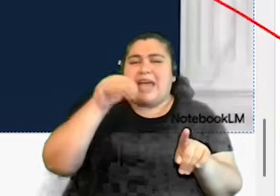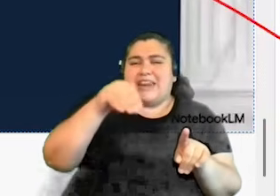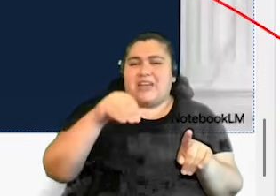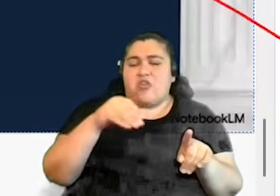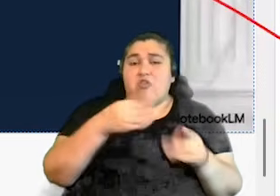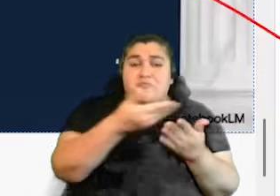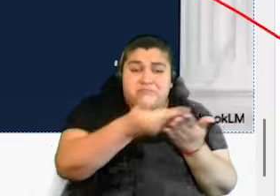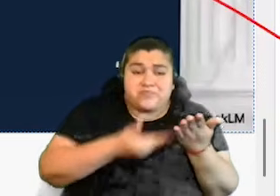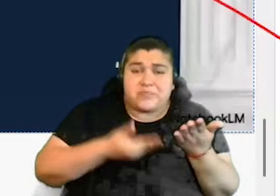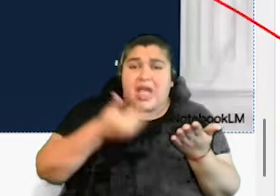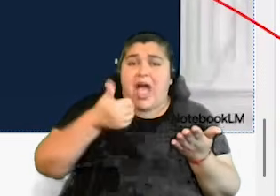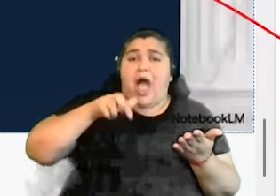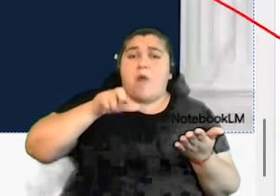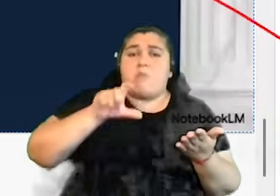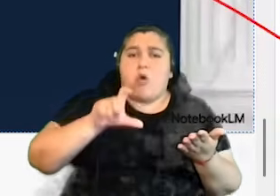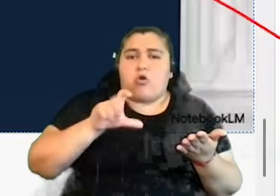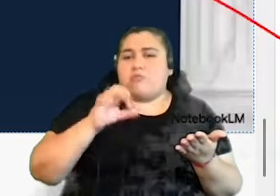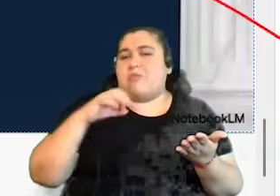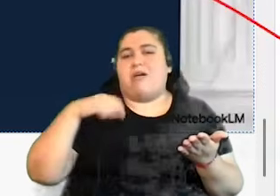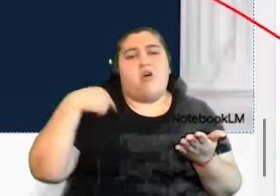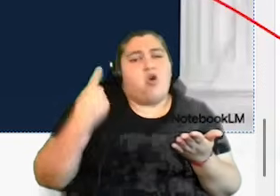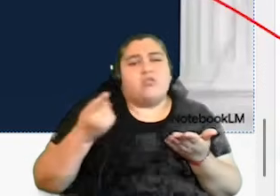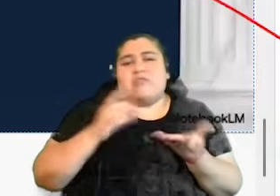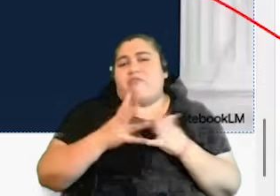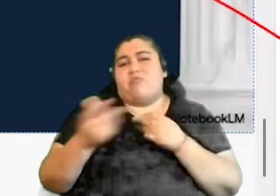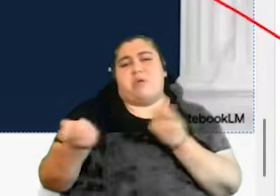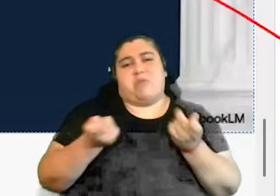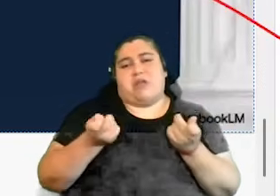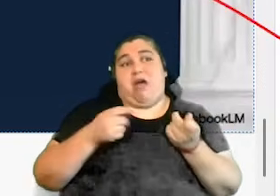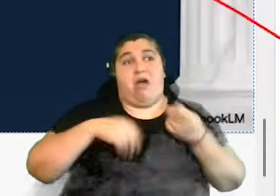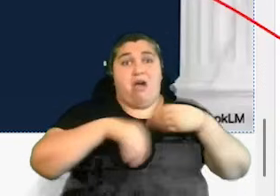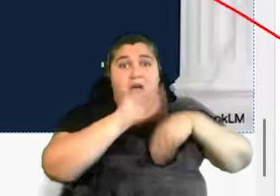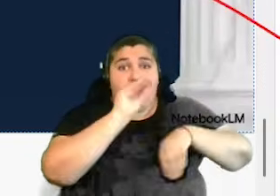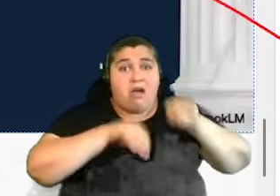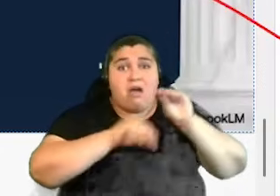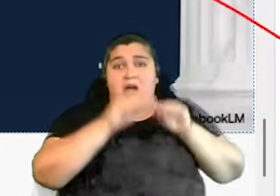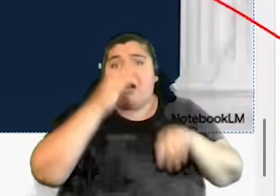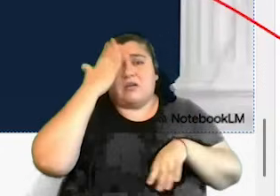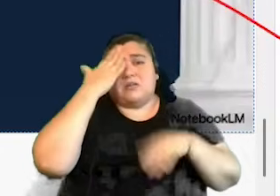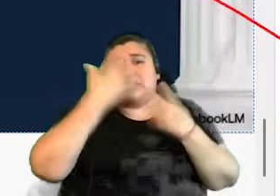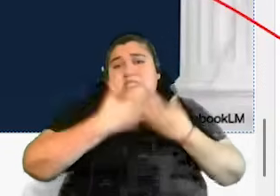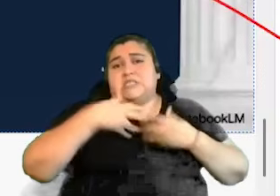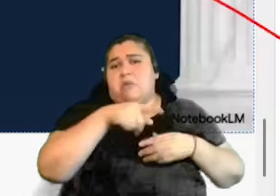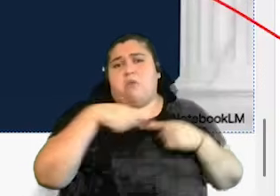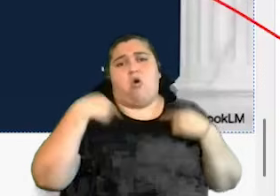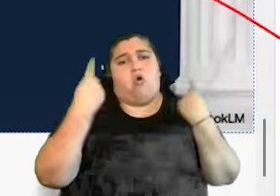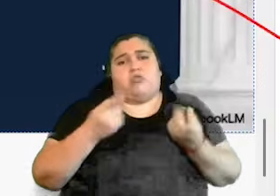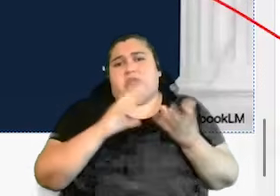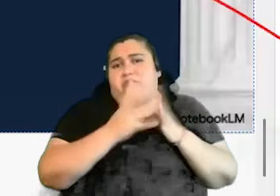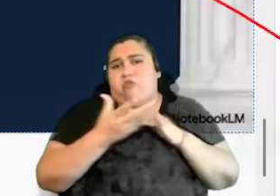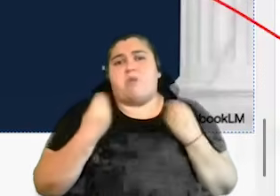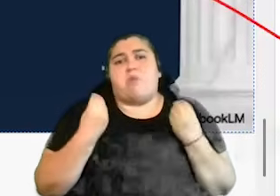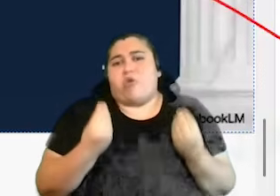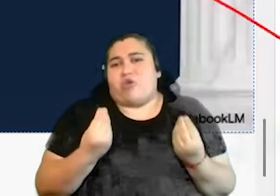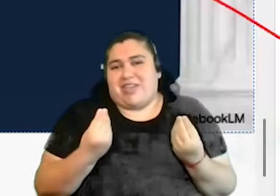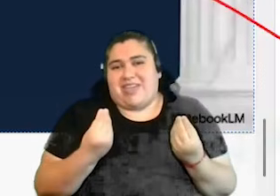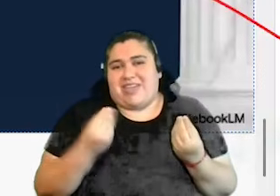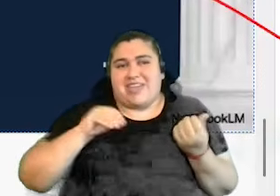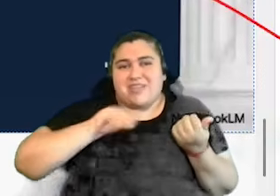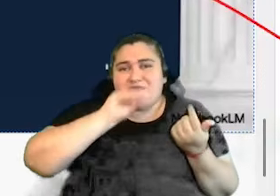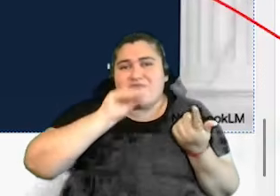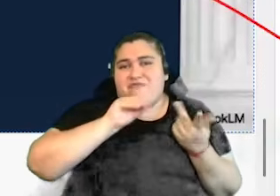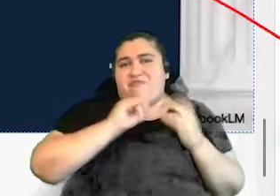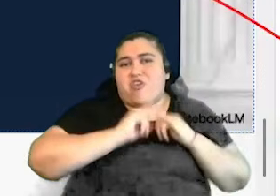estar de otra forma manejada. O sea, quien cargue la base APOC me tiene que decir desde cuándo es APOC y por qué es APOC. Porque bueno,